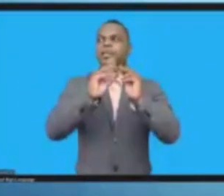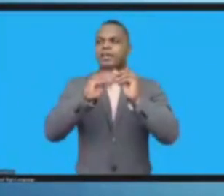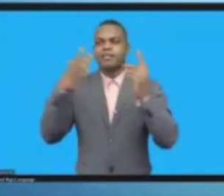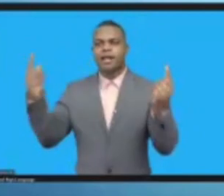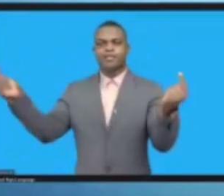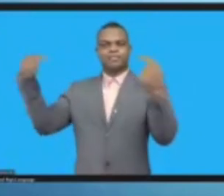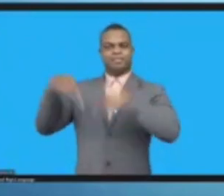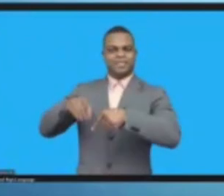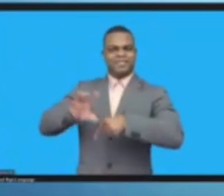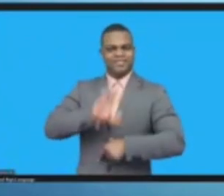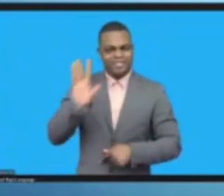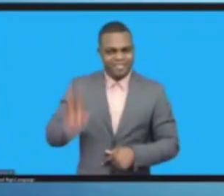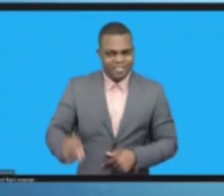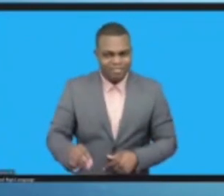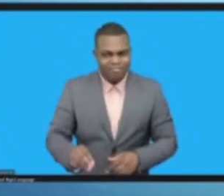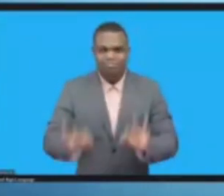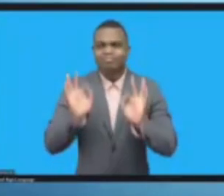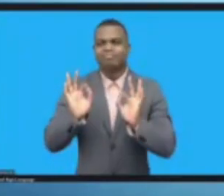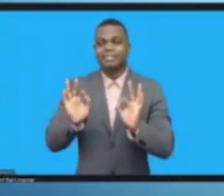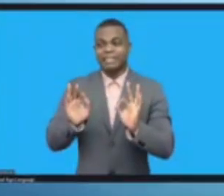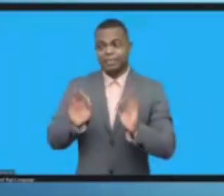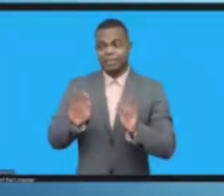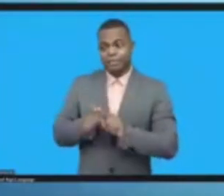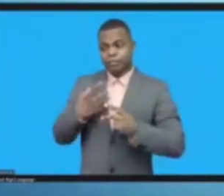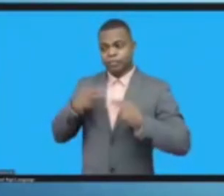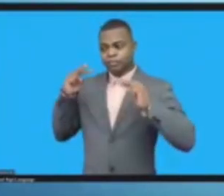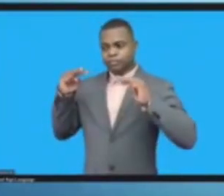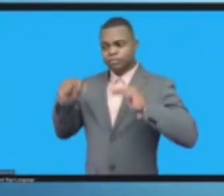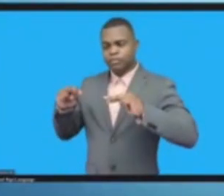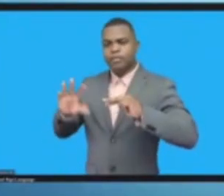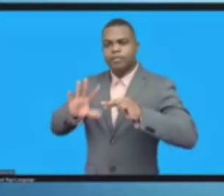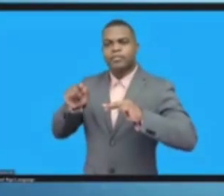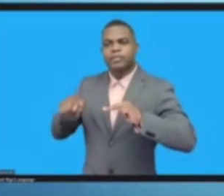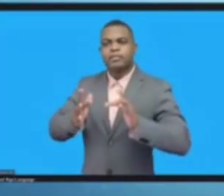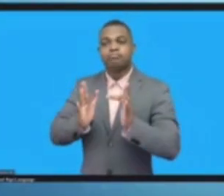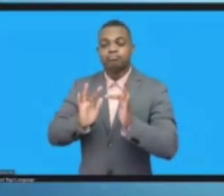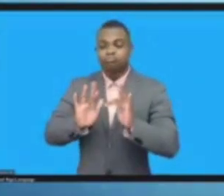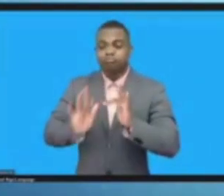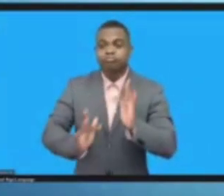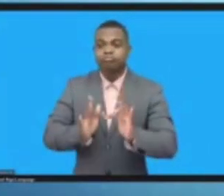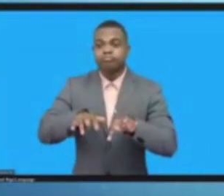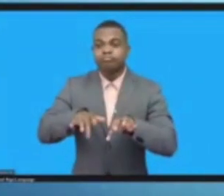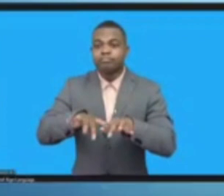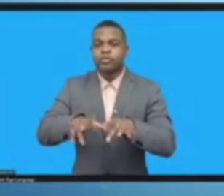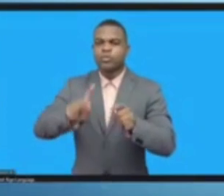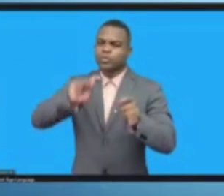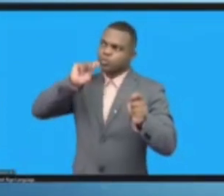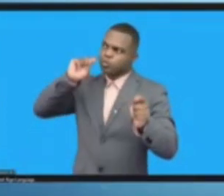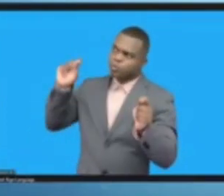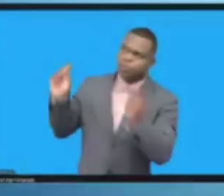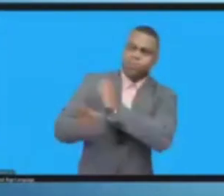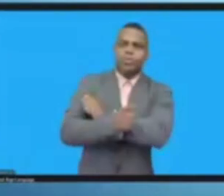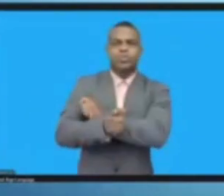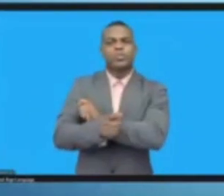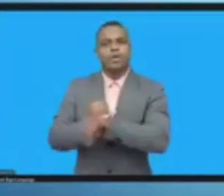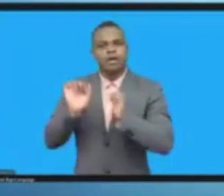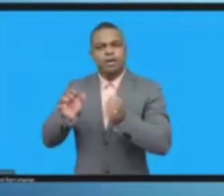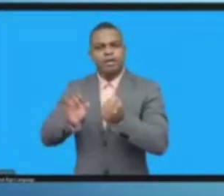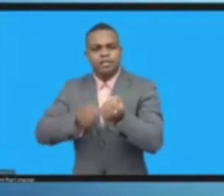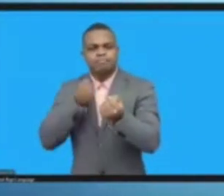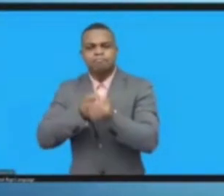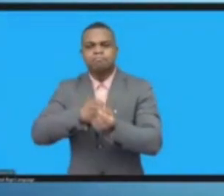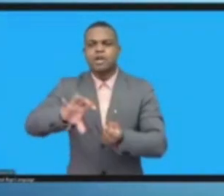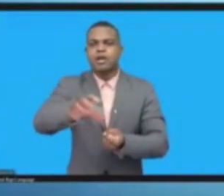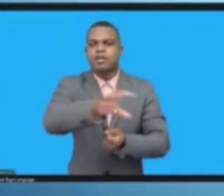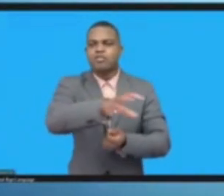y prosperidad Es mayor que ningún otro lugar si pensamos en los muchos desafíos que